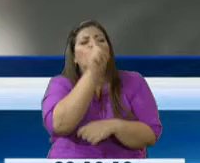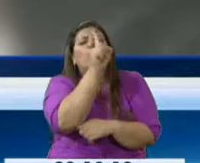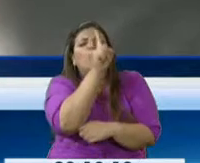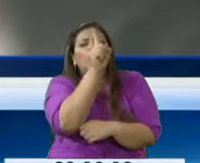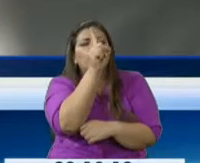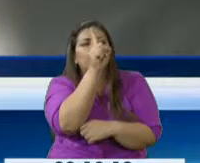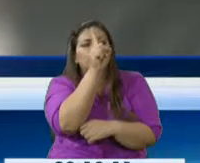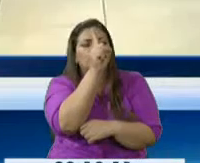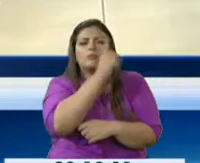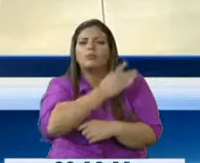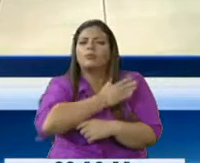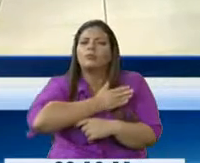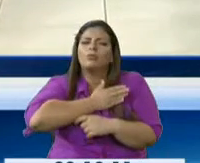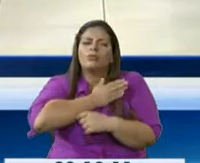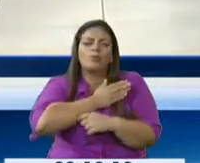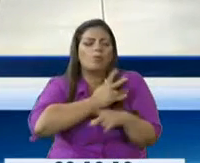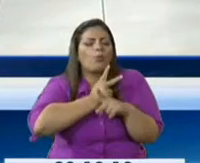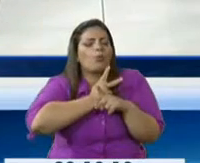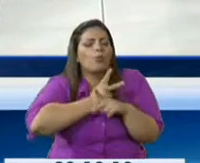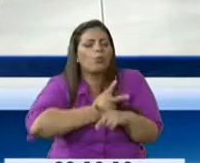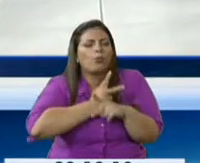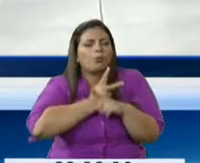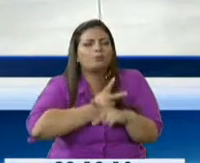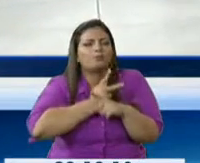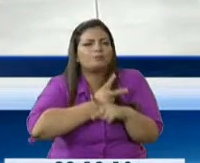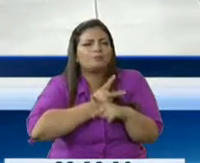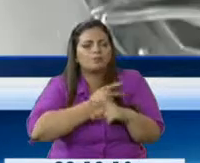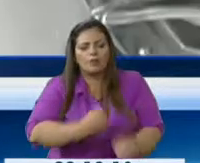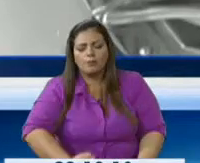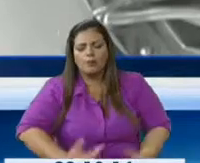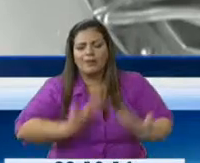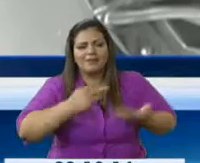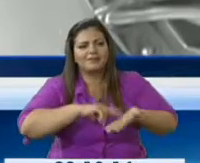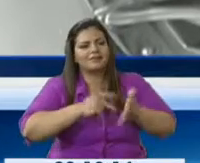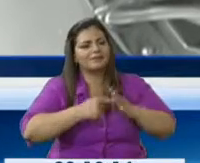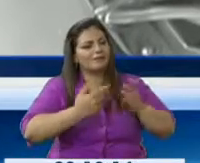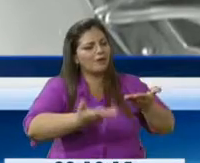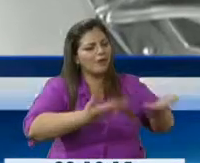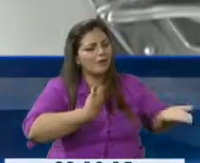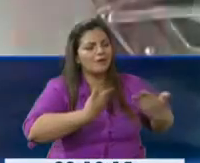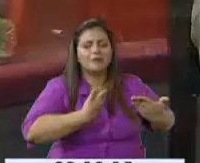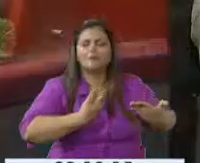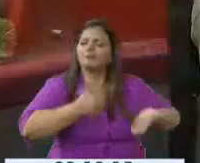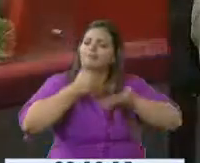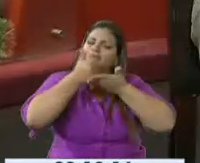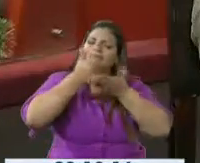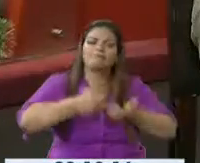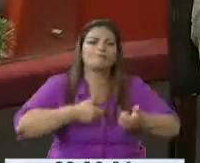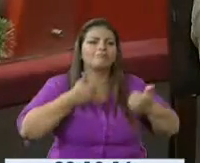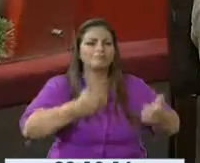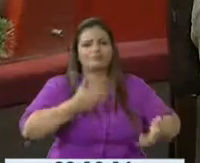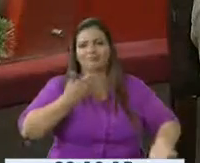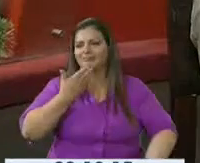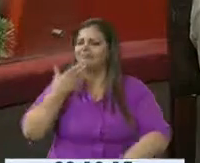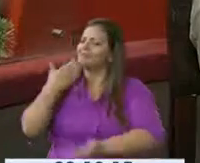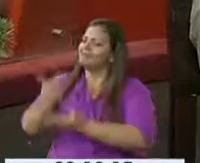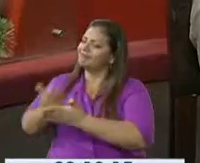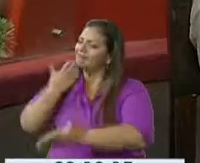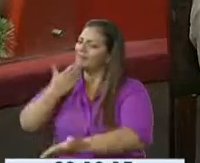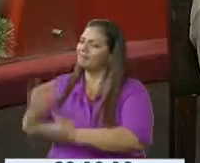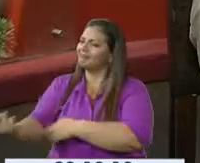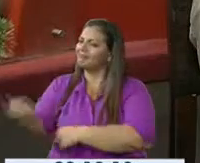humano, evita que se queme, digamos, yo pienso que valió la pena esta conversación. Doctor, muchísimas gracias por la amabilidad de haber venido a conversar con